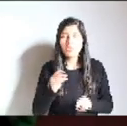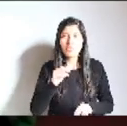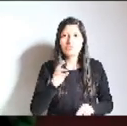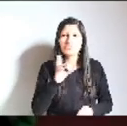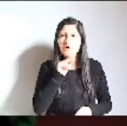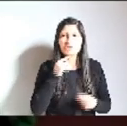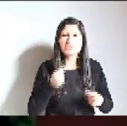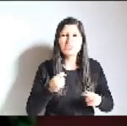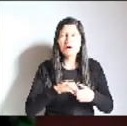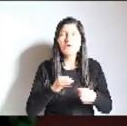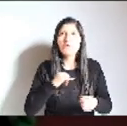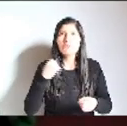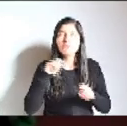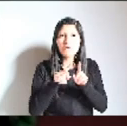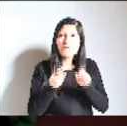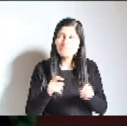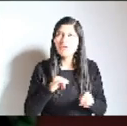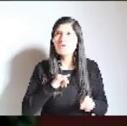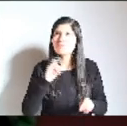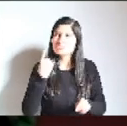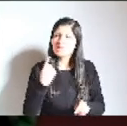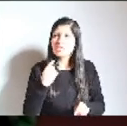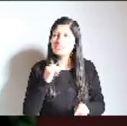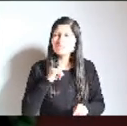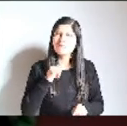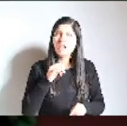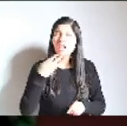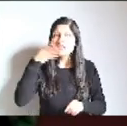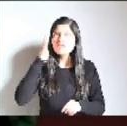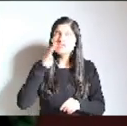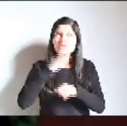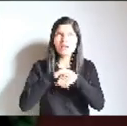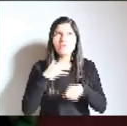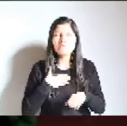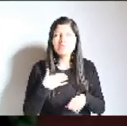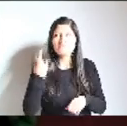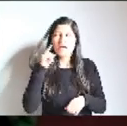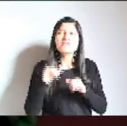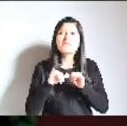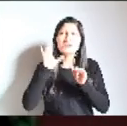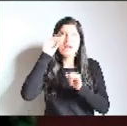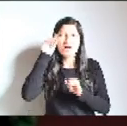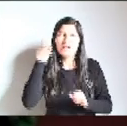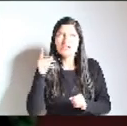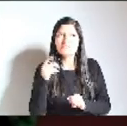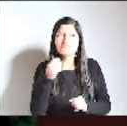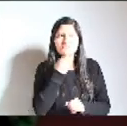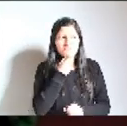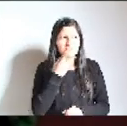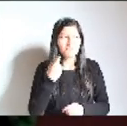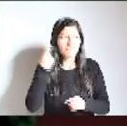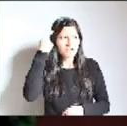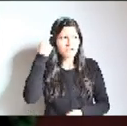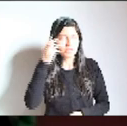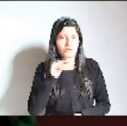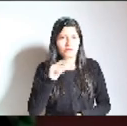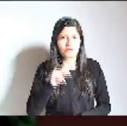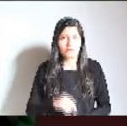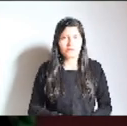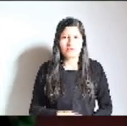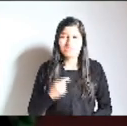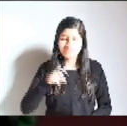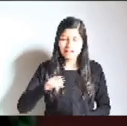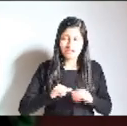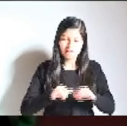preguntemos, ¿estoy llamado a ser misionero? Sino que se trata de responder con claridad y firmeza a